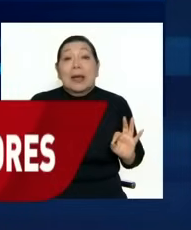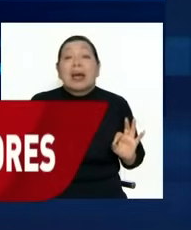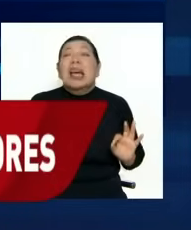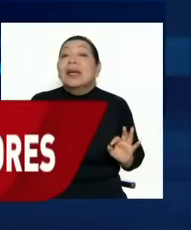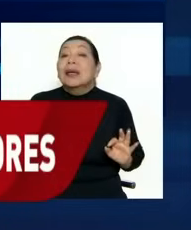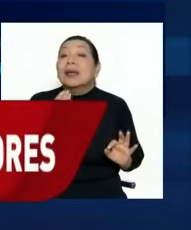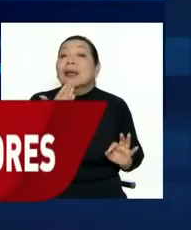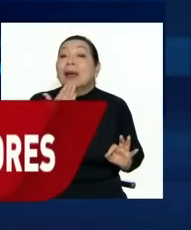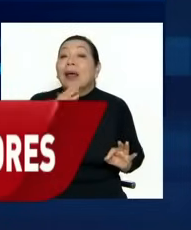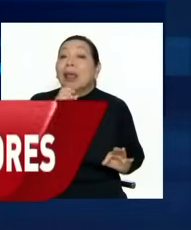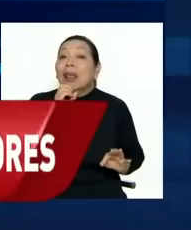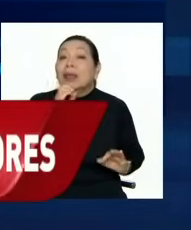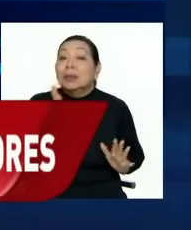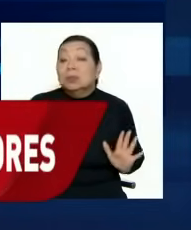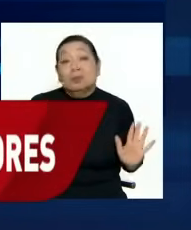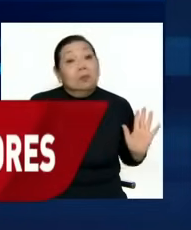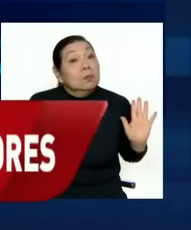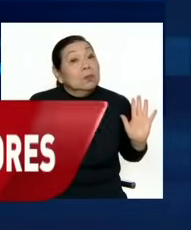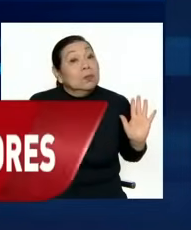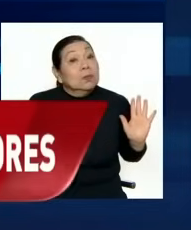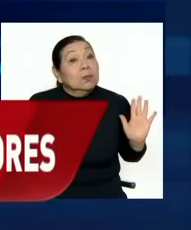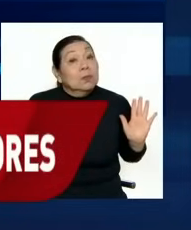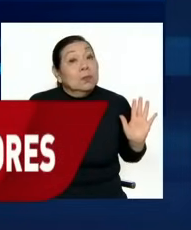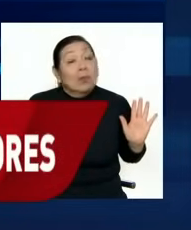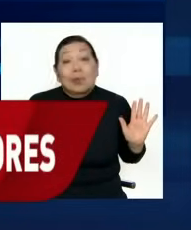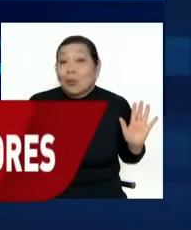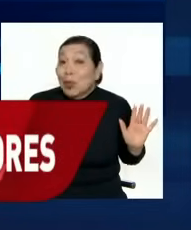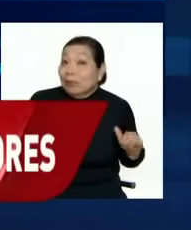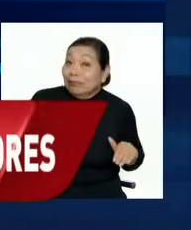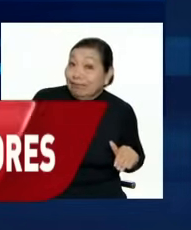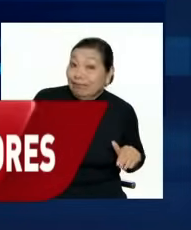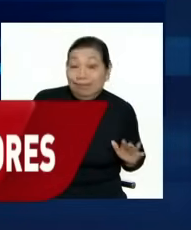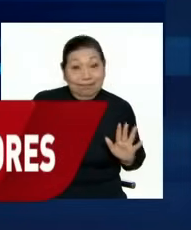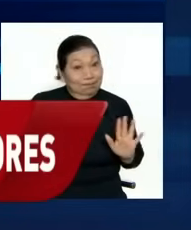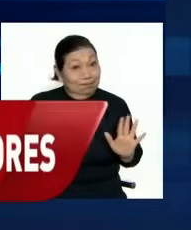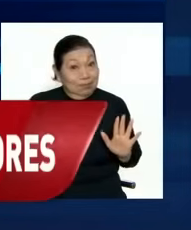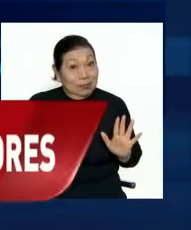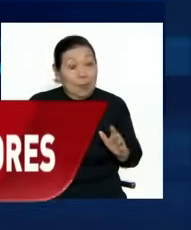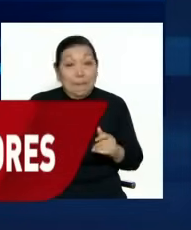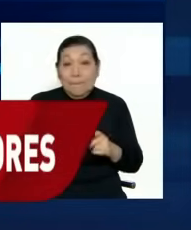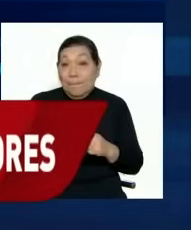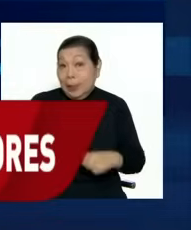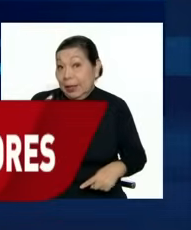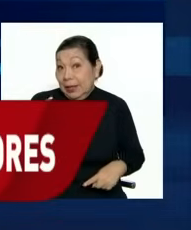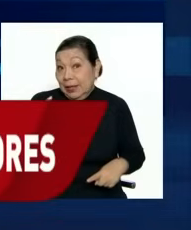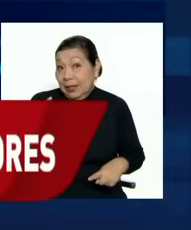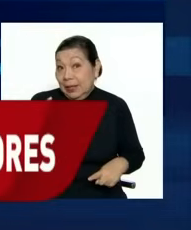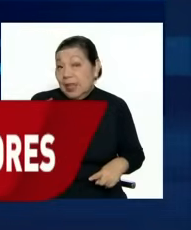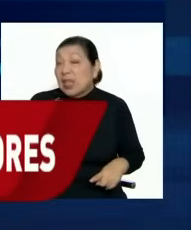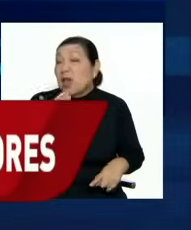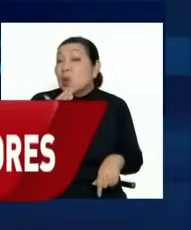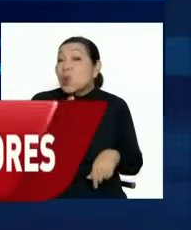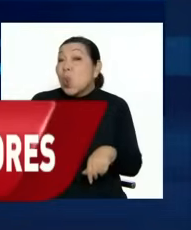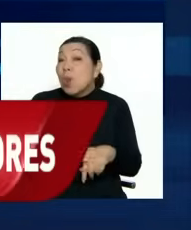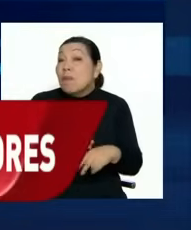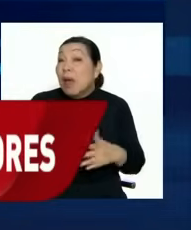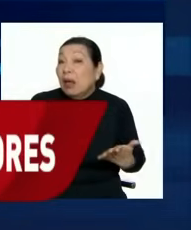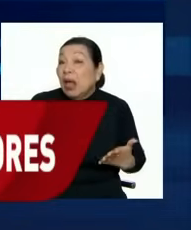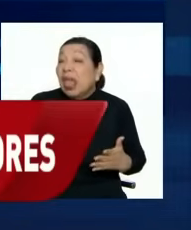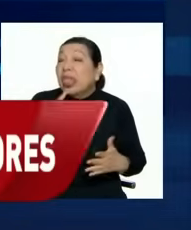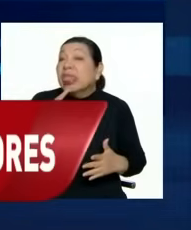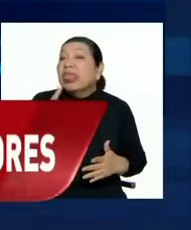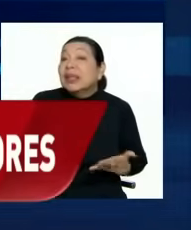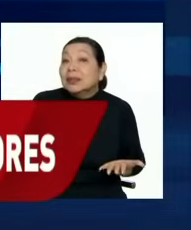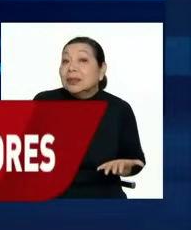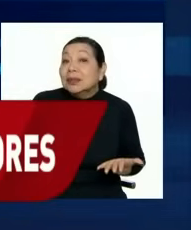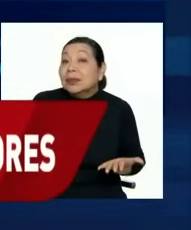la pata, ¿no? Yo creo que la pata no está coja, la pata está rota. Y nosotros lo que tenemos que